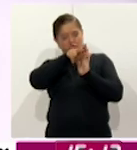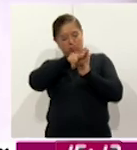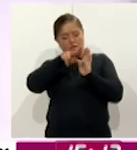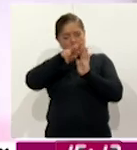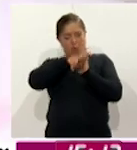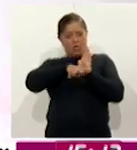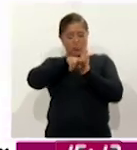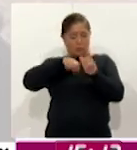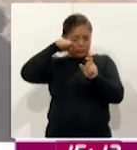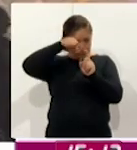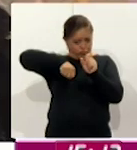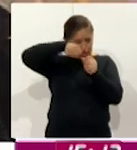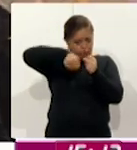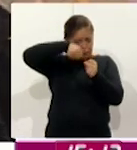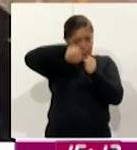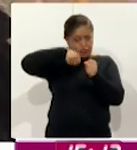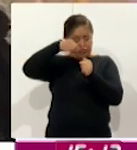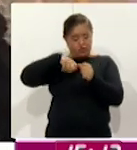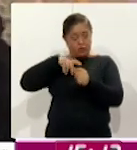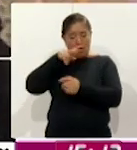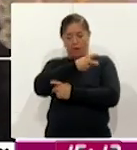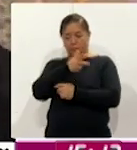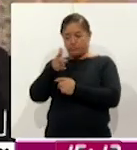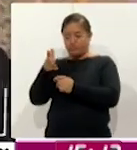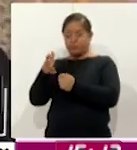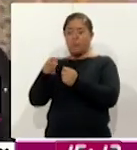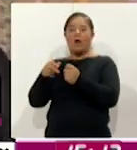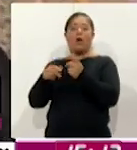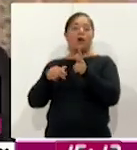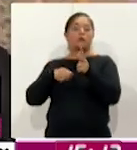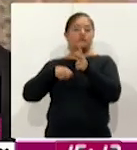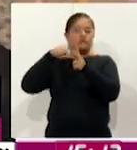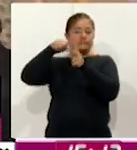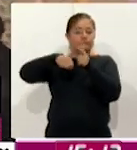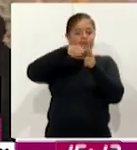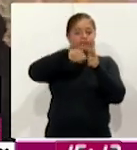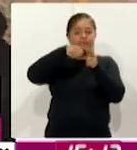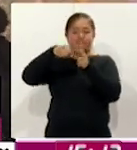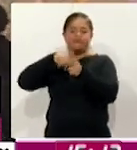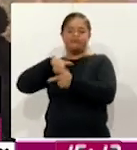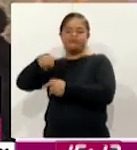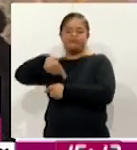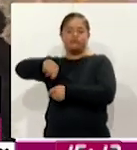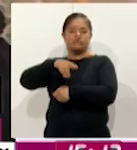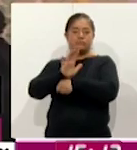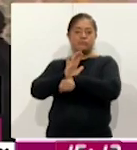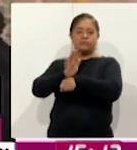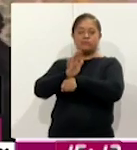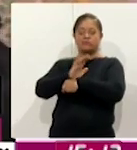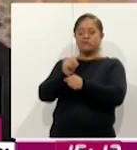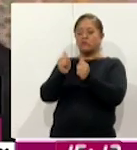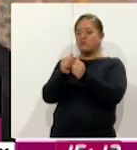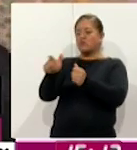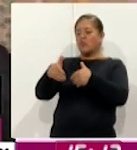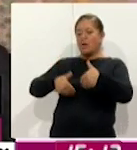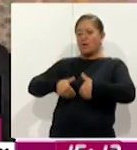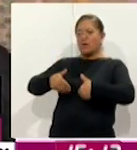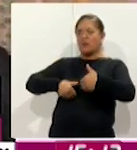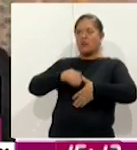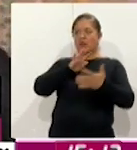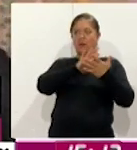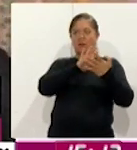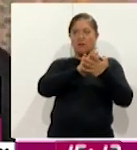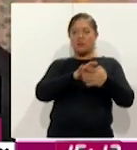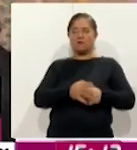habla sobre este tema. Nosotros trabajamos un cortometraje a través de la compañía de teatro